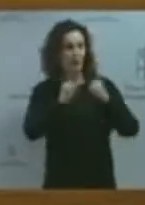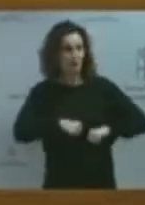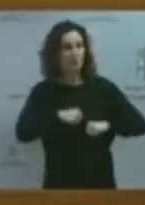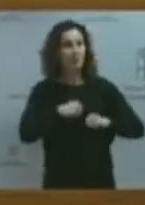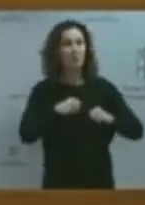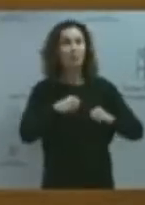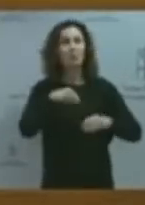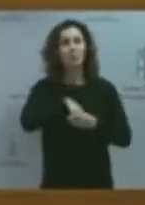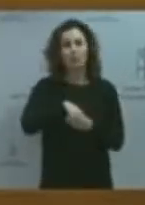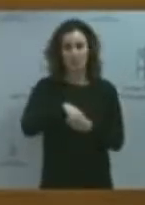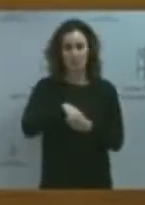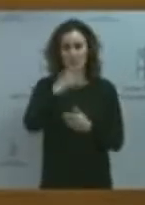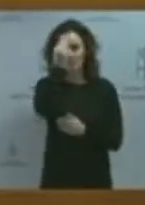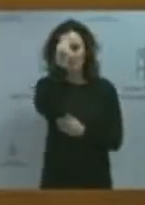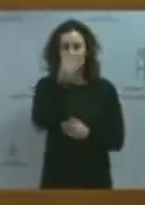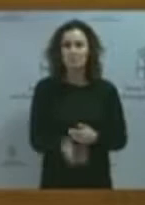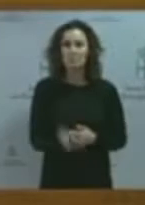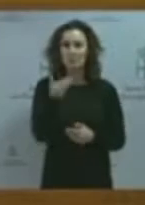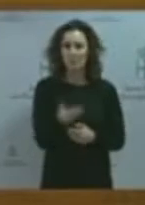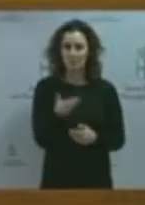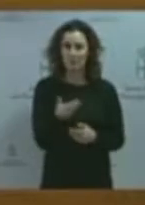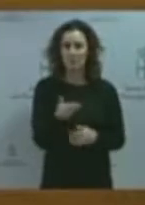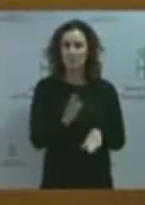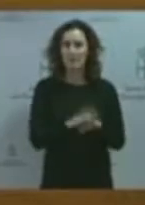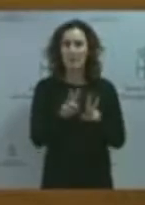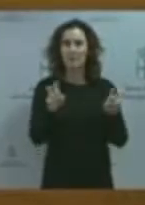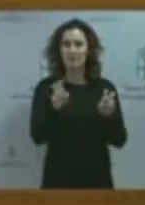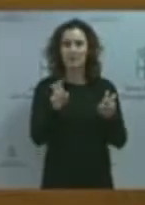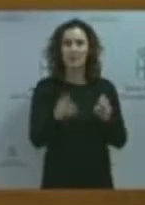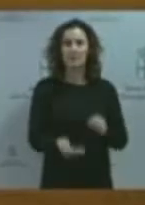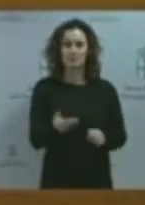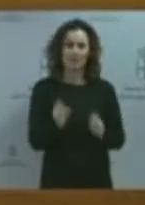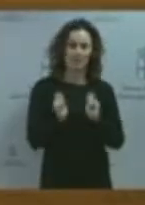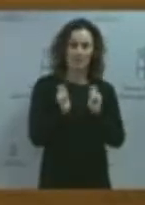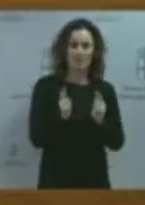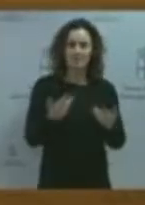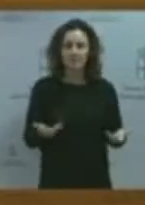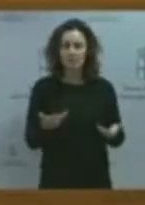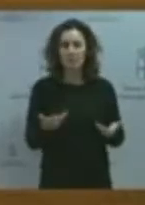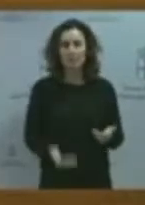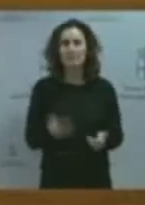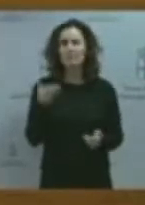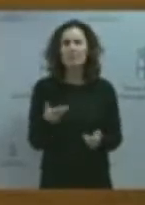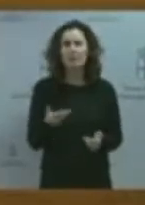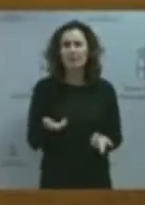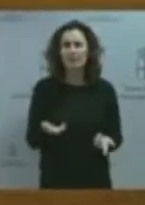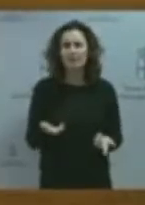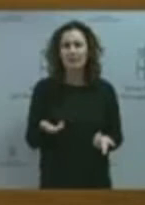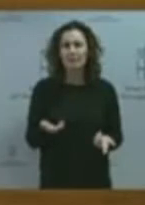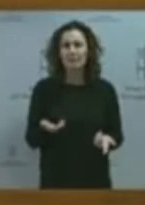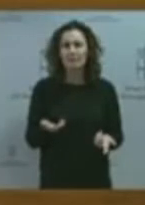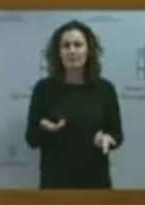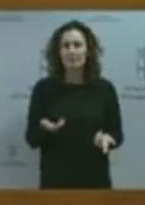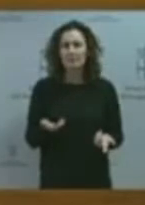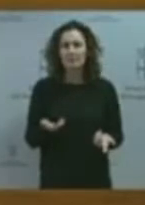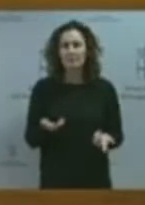además se valoren estas cuestiones. ¿Por qué es tan importante que haya una figura de salud en los centros